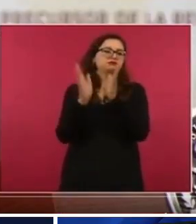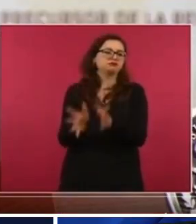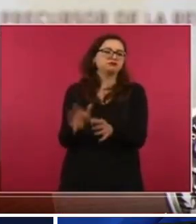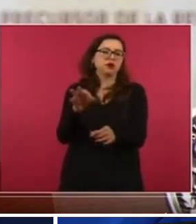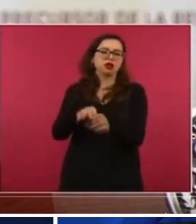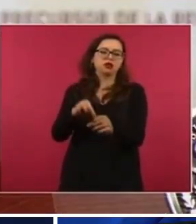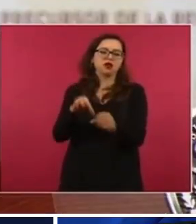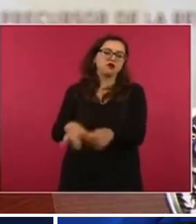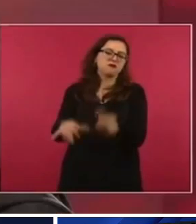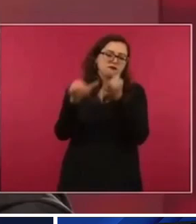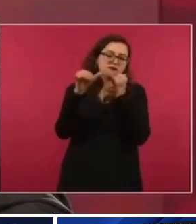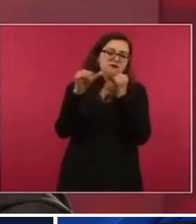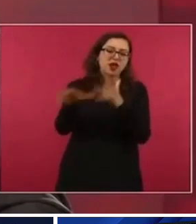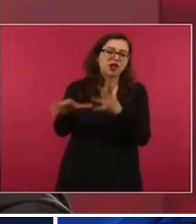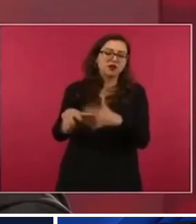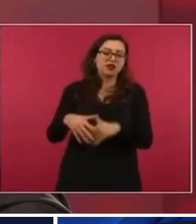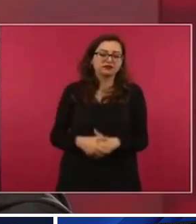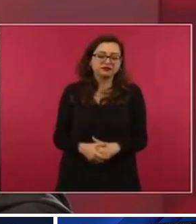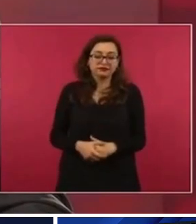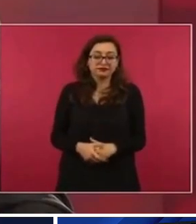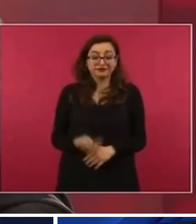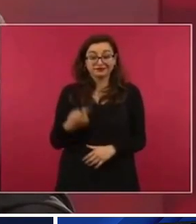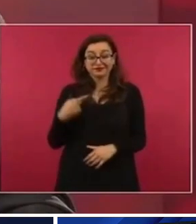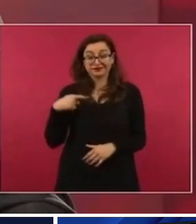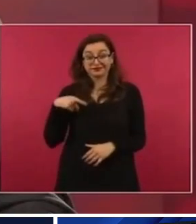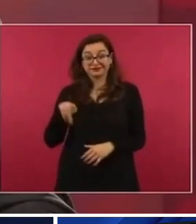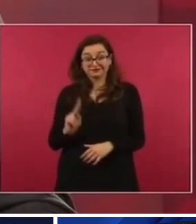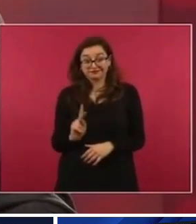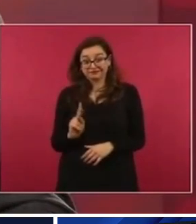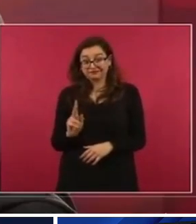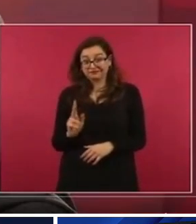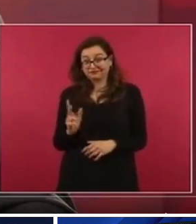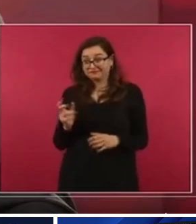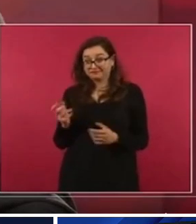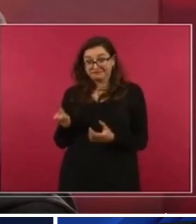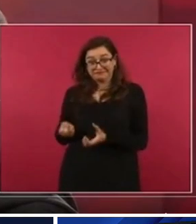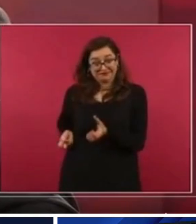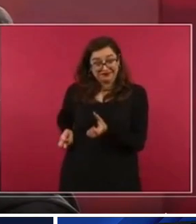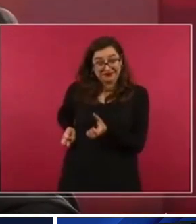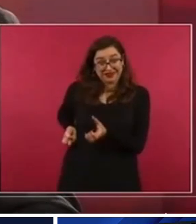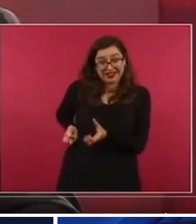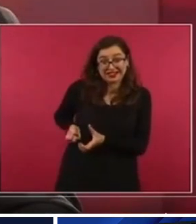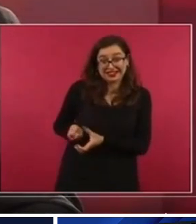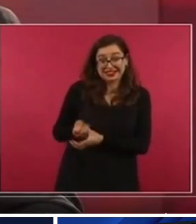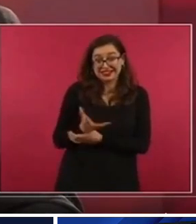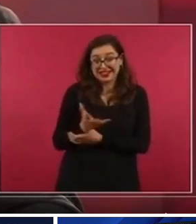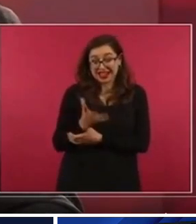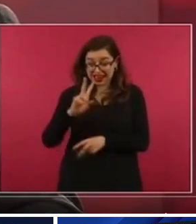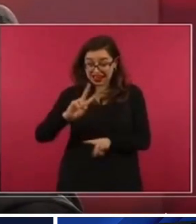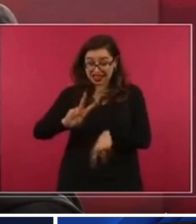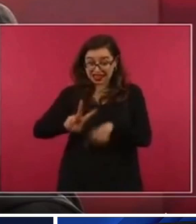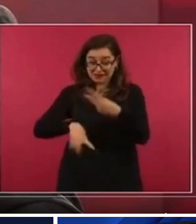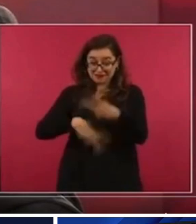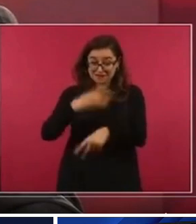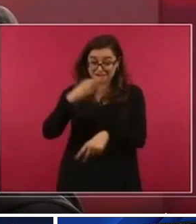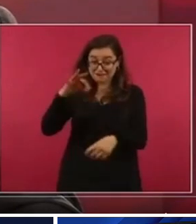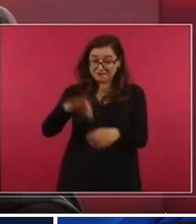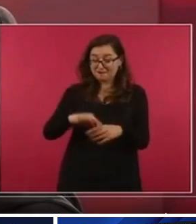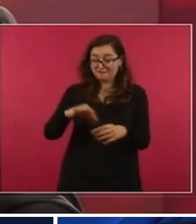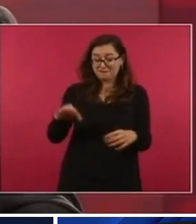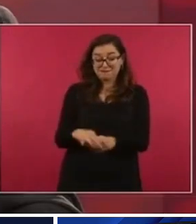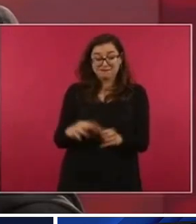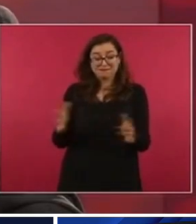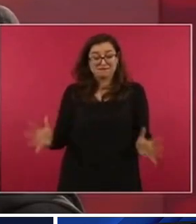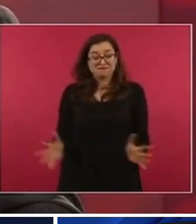aquí participó más gente que en Hidalgo, que en Quintana Roo, que en